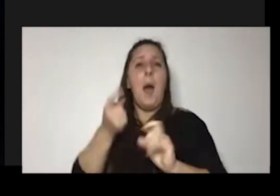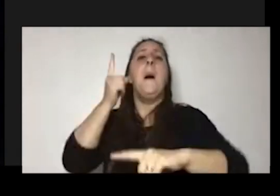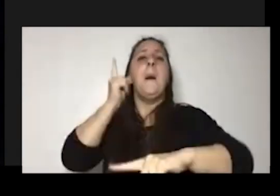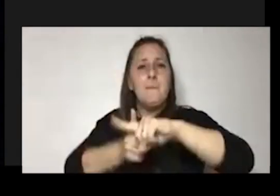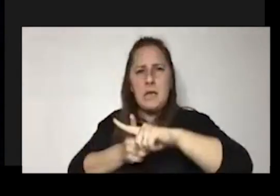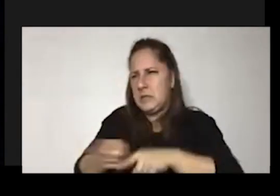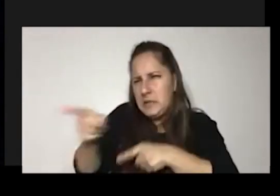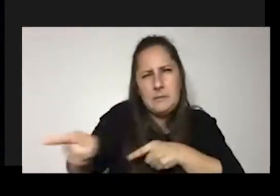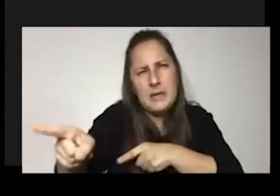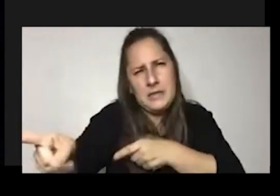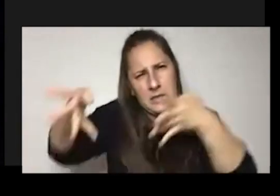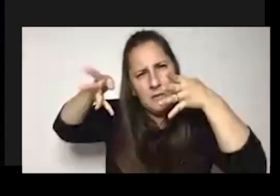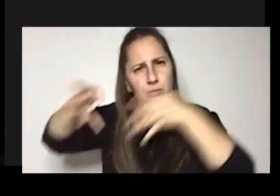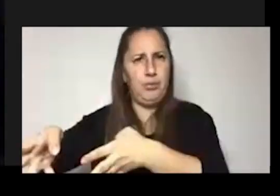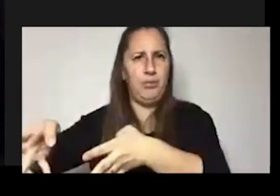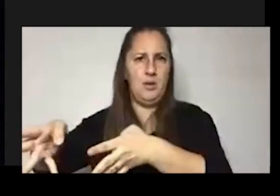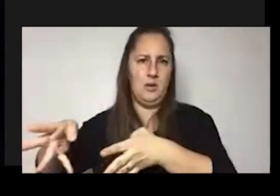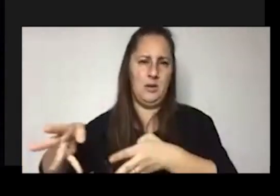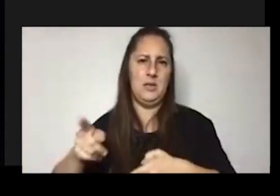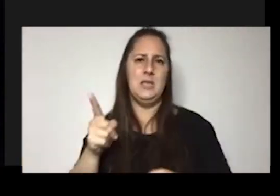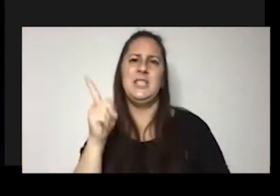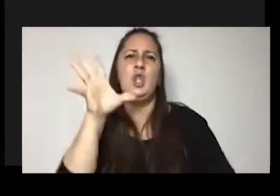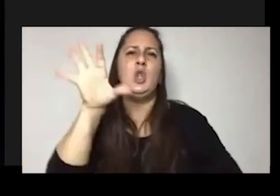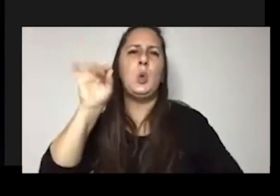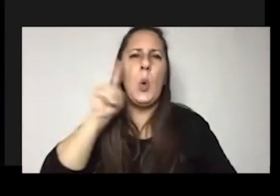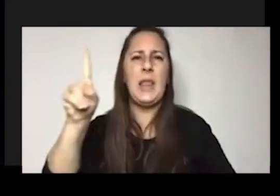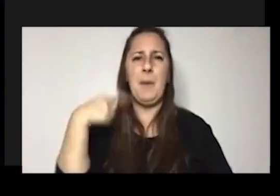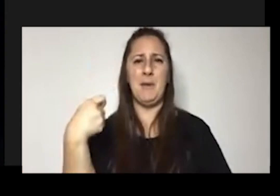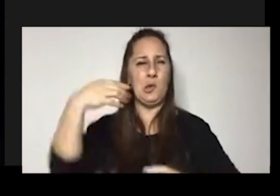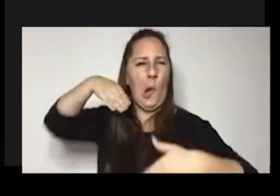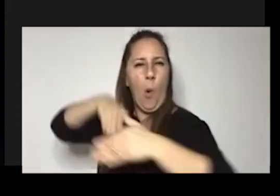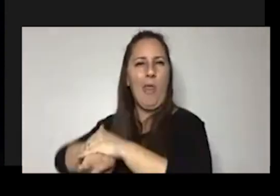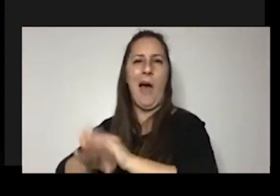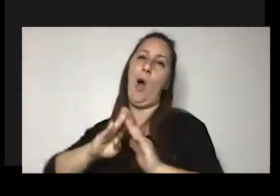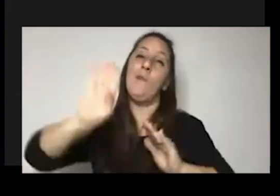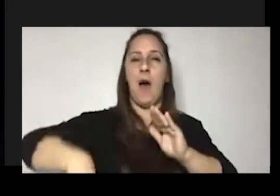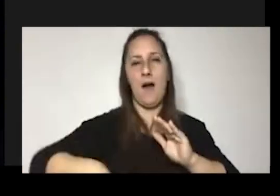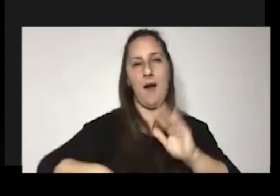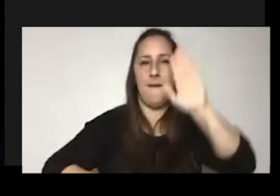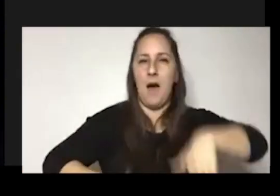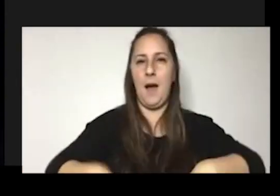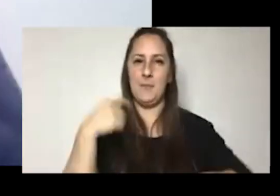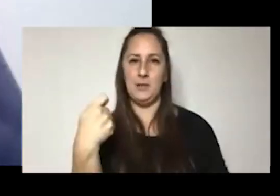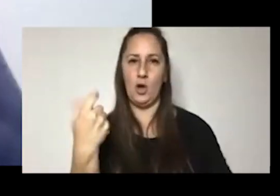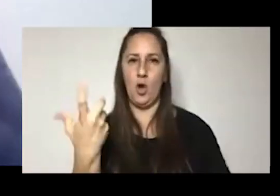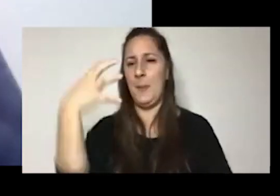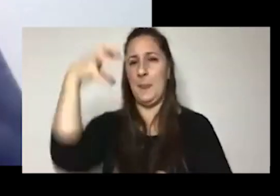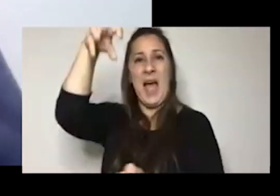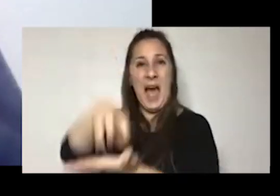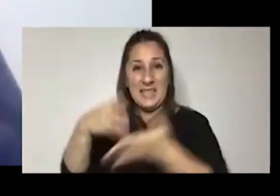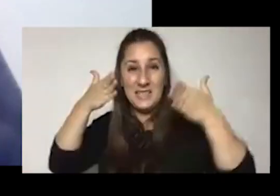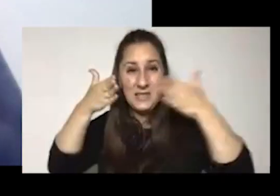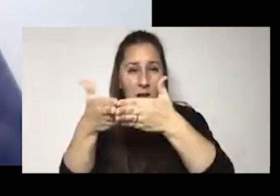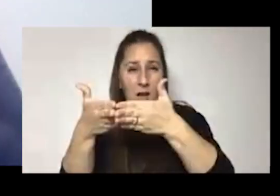menor, 150.000 pensiones cajoneadas, pensiones dadas de baja, una agencia desguazada, toda la